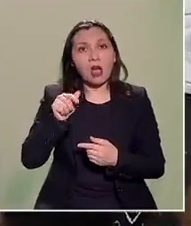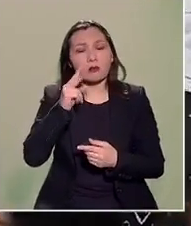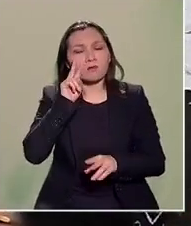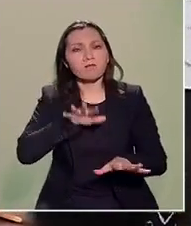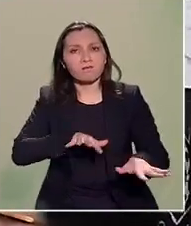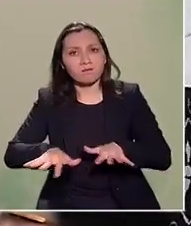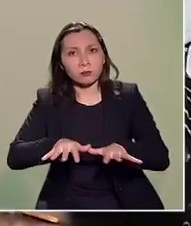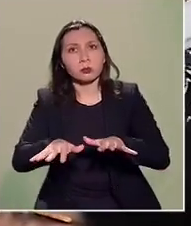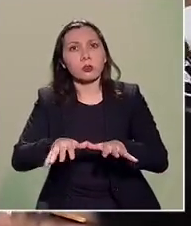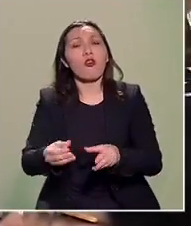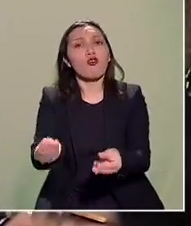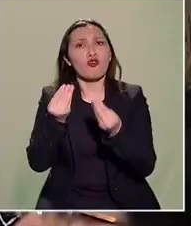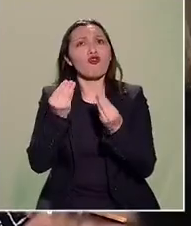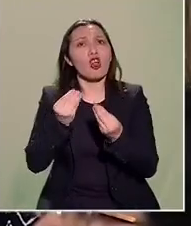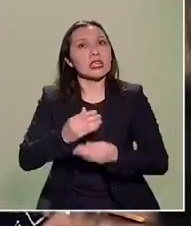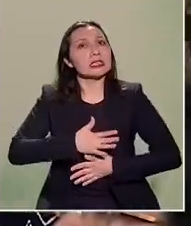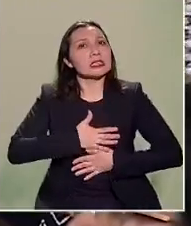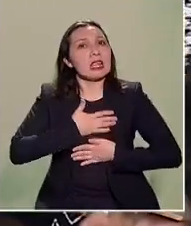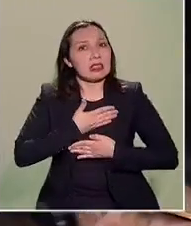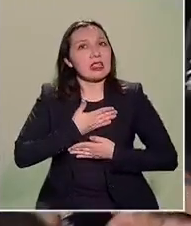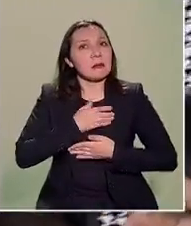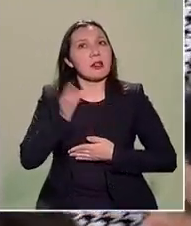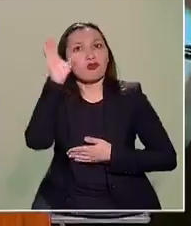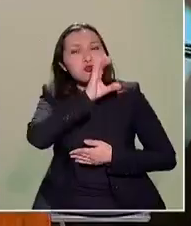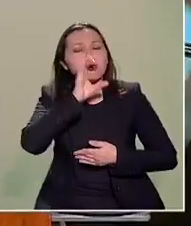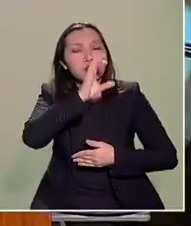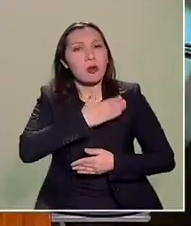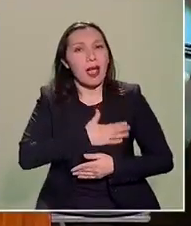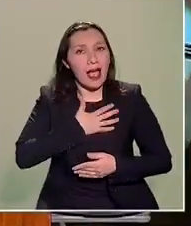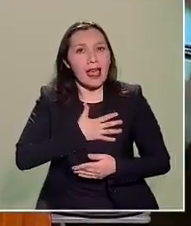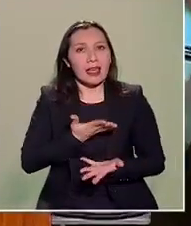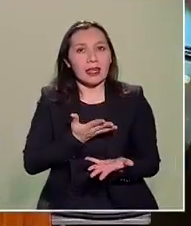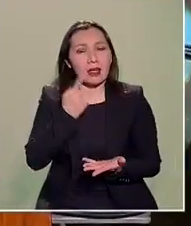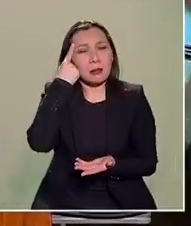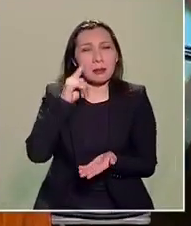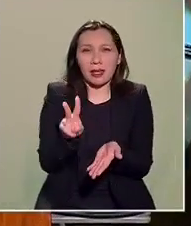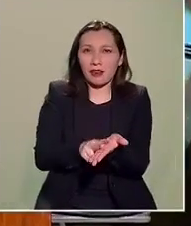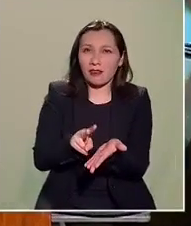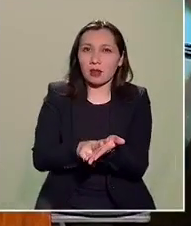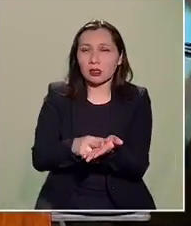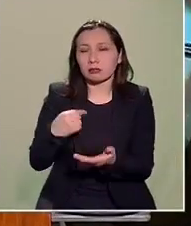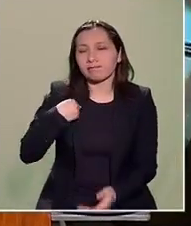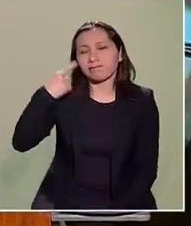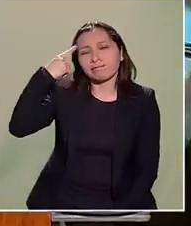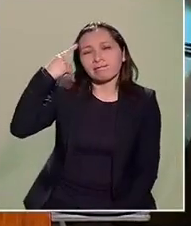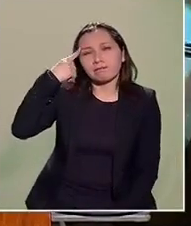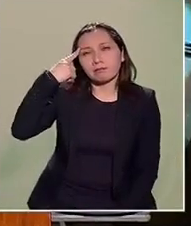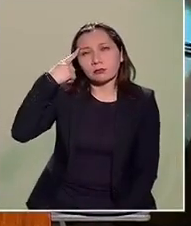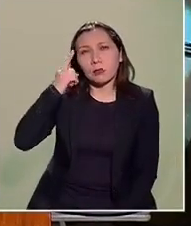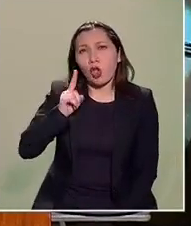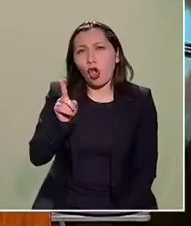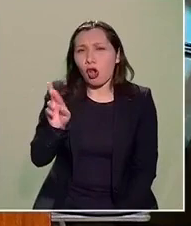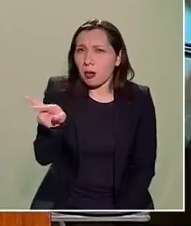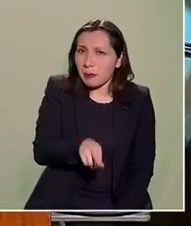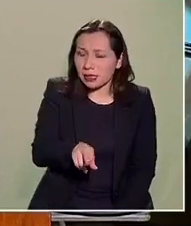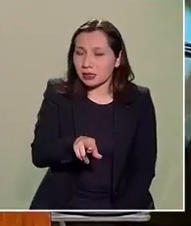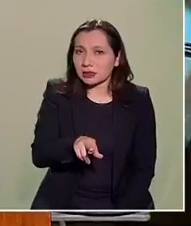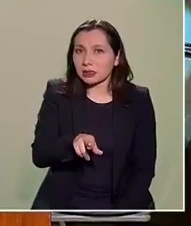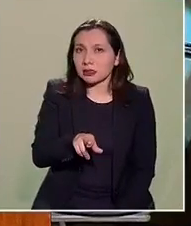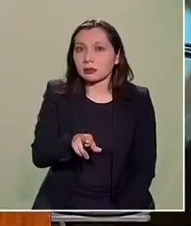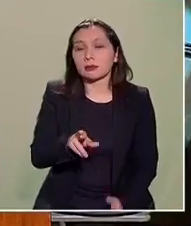movida por buenos sentimientos pero en realidad pienso sin ser majadero